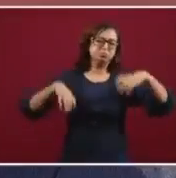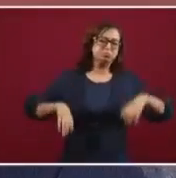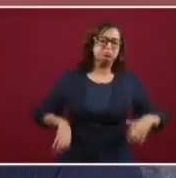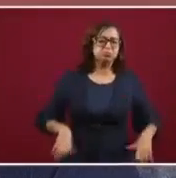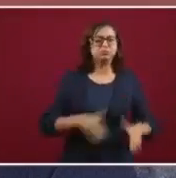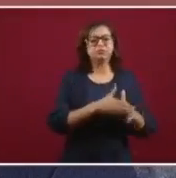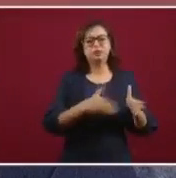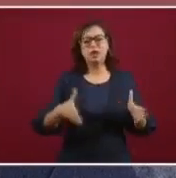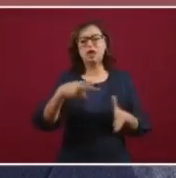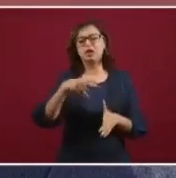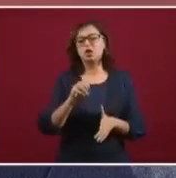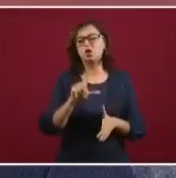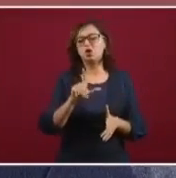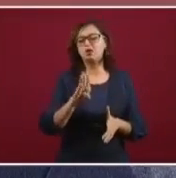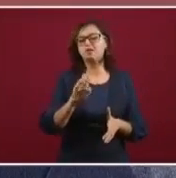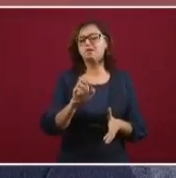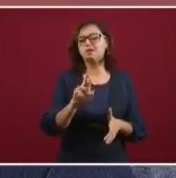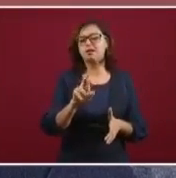neoliberal,